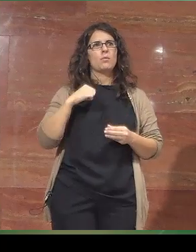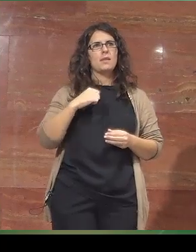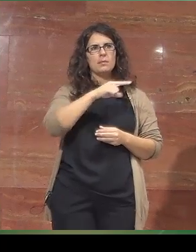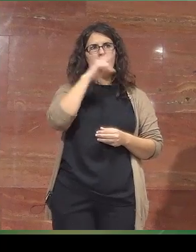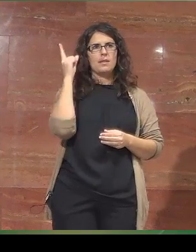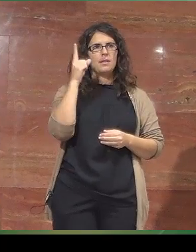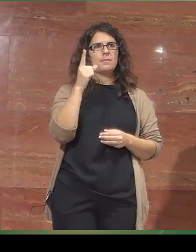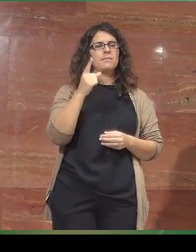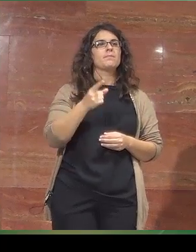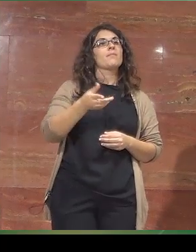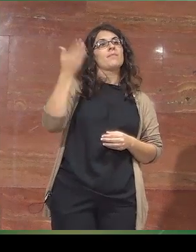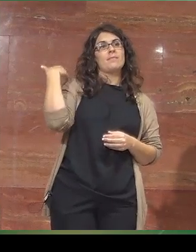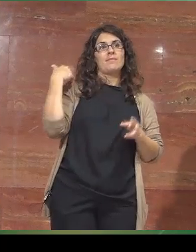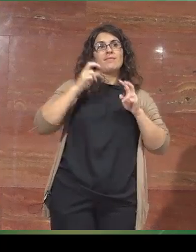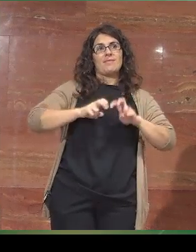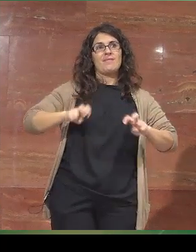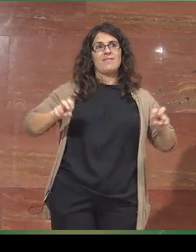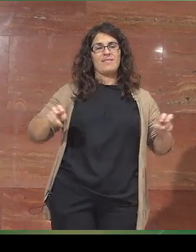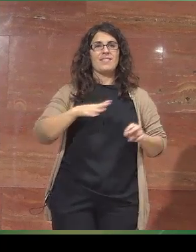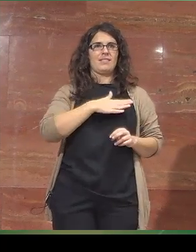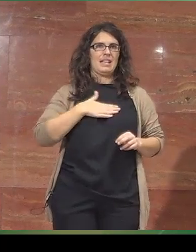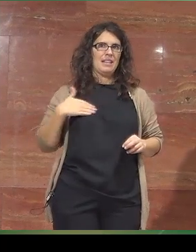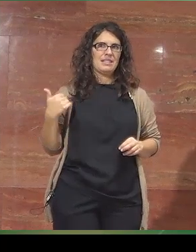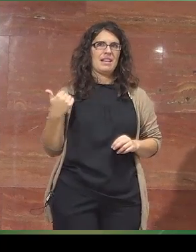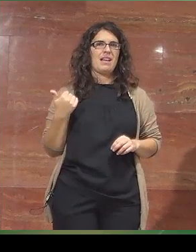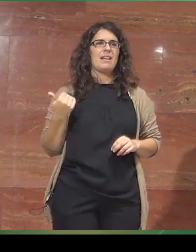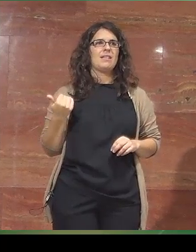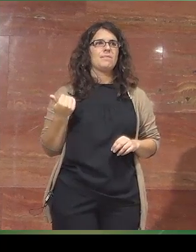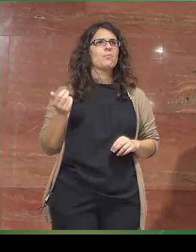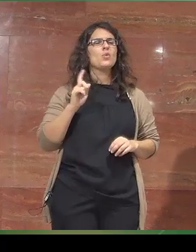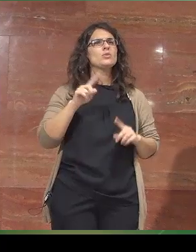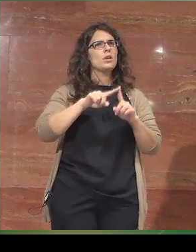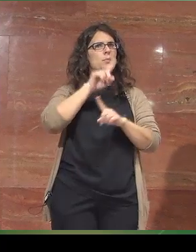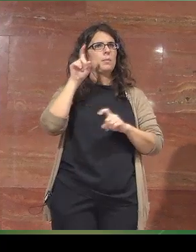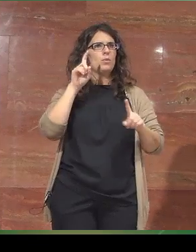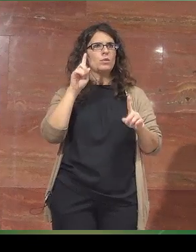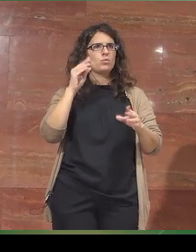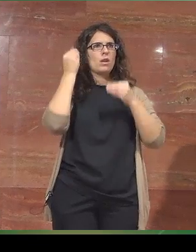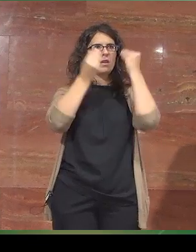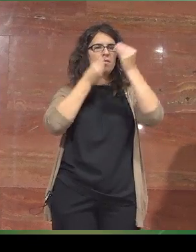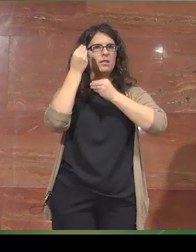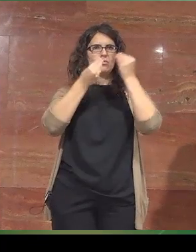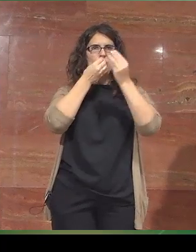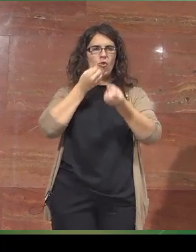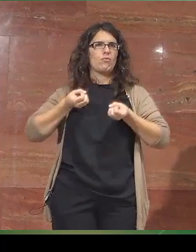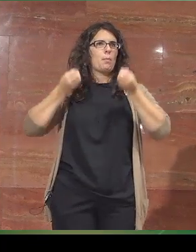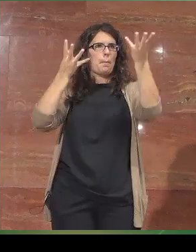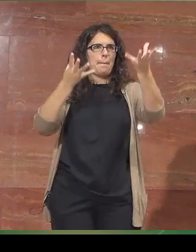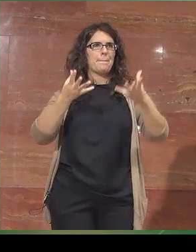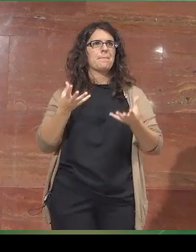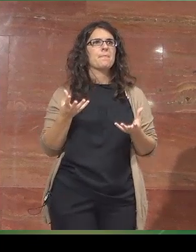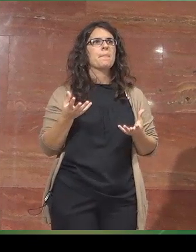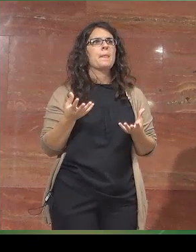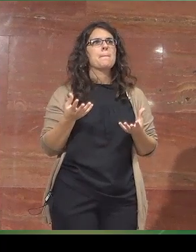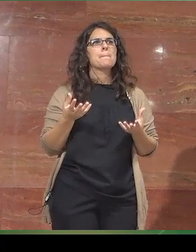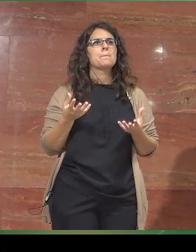ya desde la mesa anterior quería, más que hacer una pregunta, hacer una reflexión en voz alta que se me ha